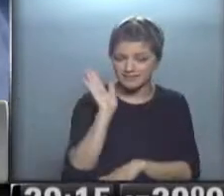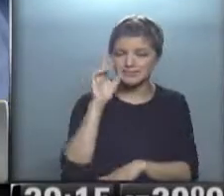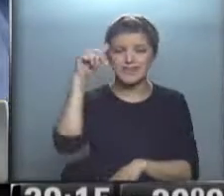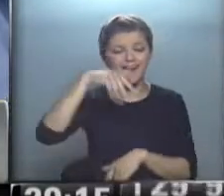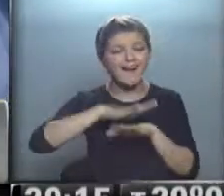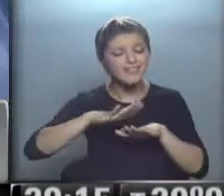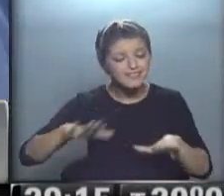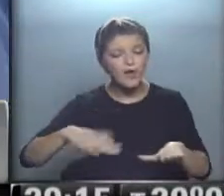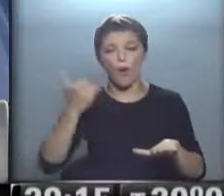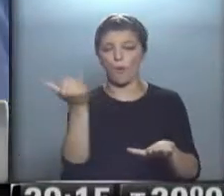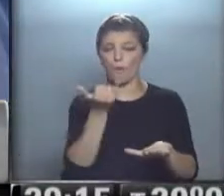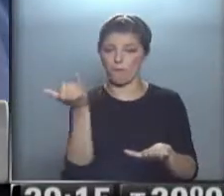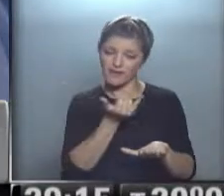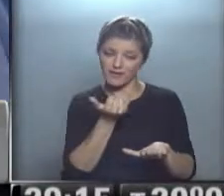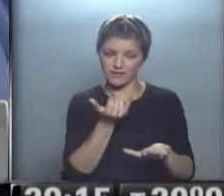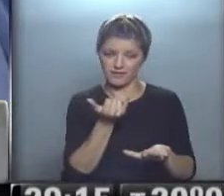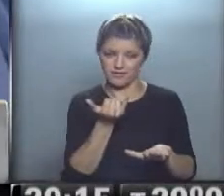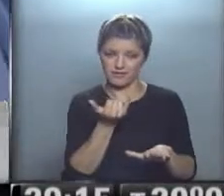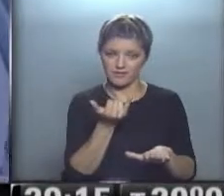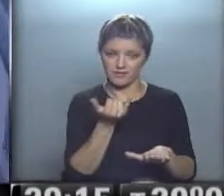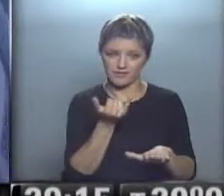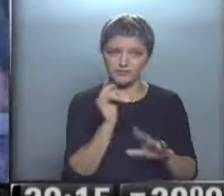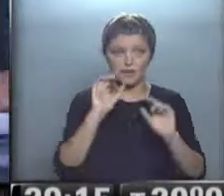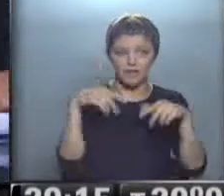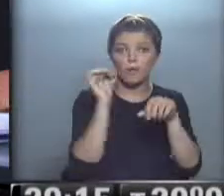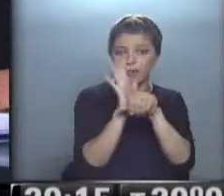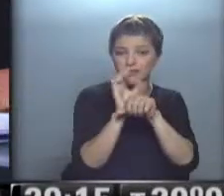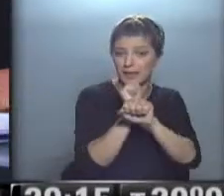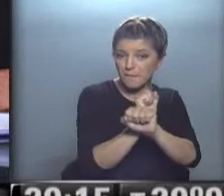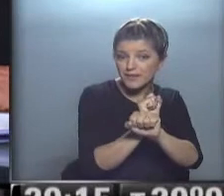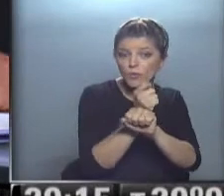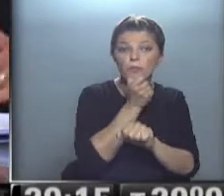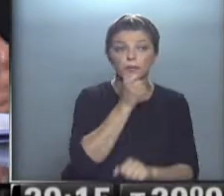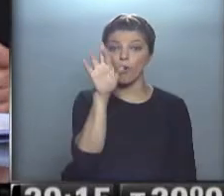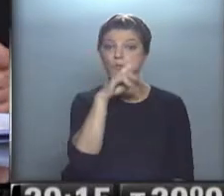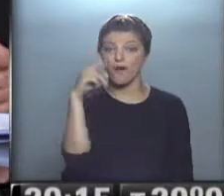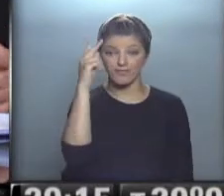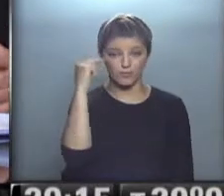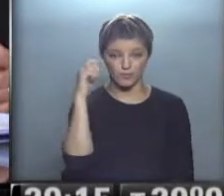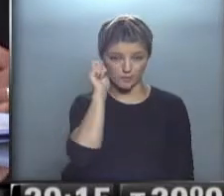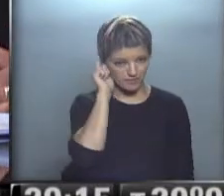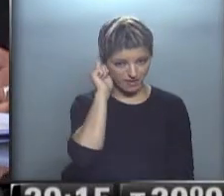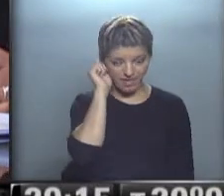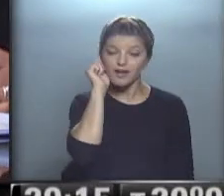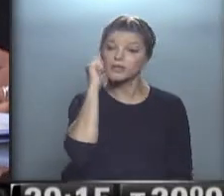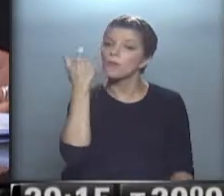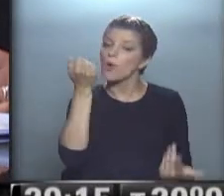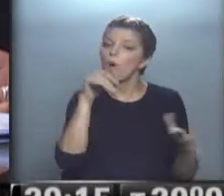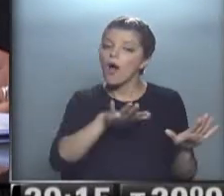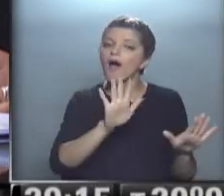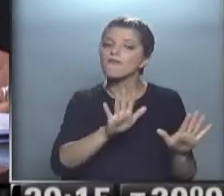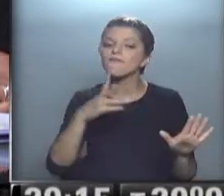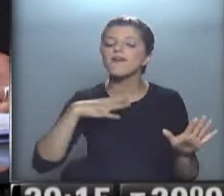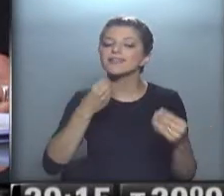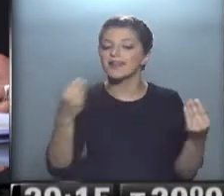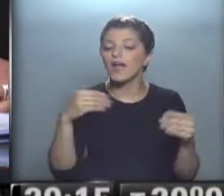menores que estaban, por supuesto, como rehenes, la niña de 9 años, pero bueno, por el momento entonces falta solo que se entreguen. Lo cierto